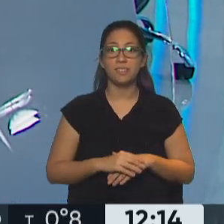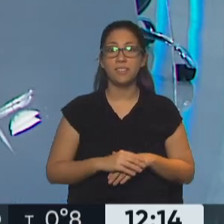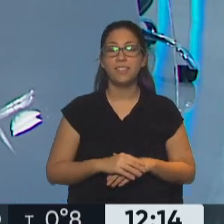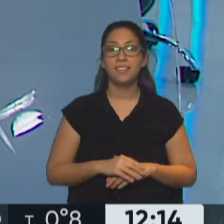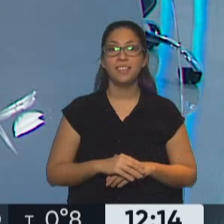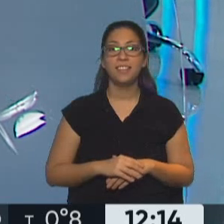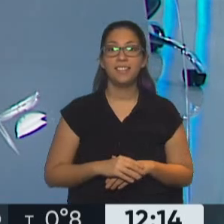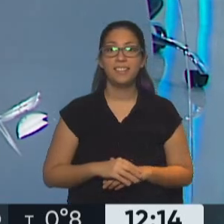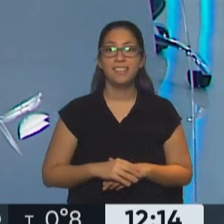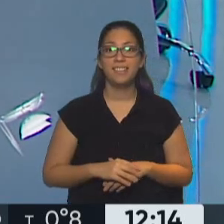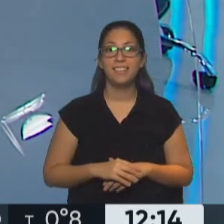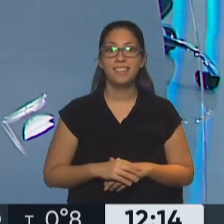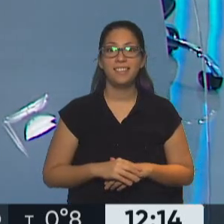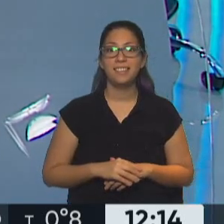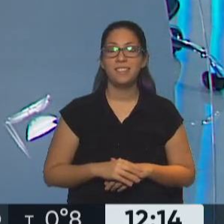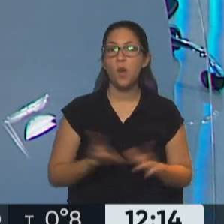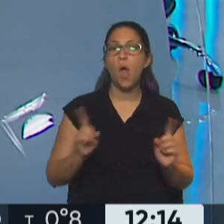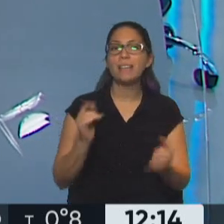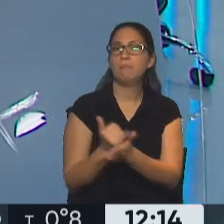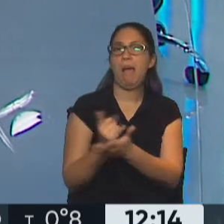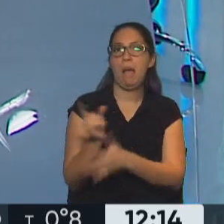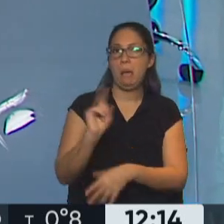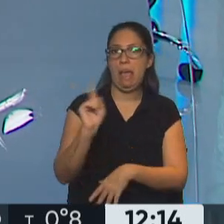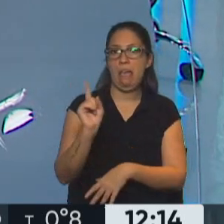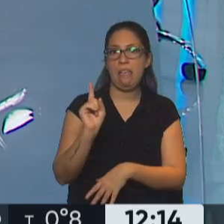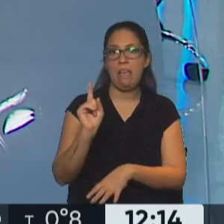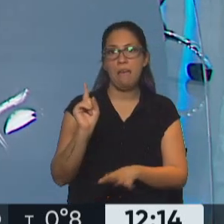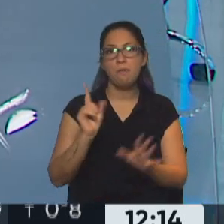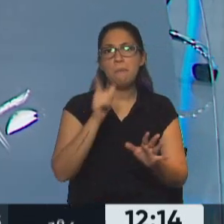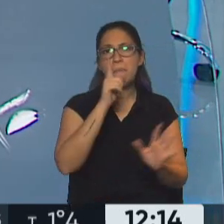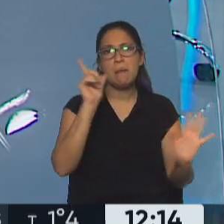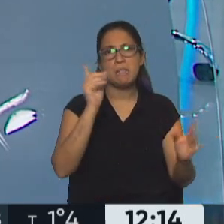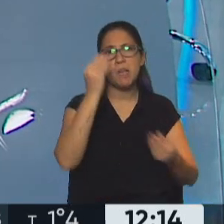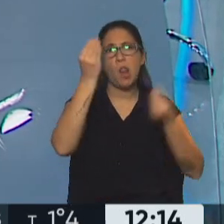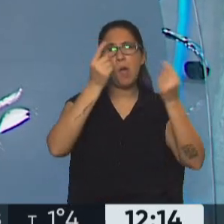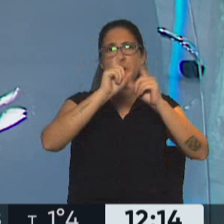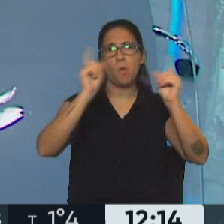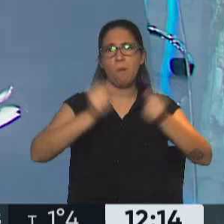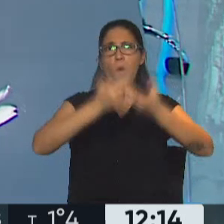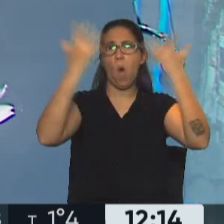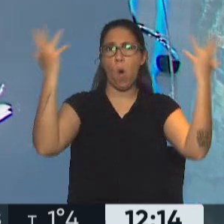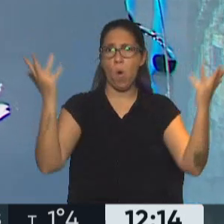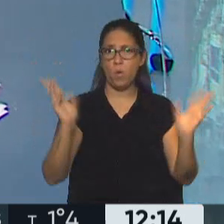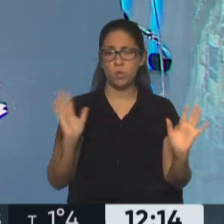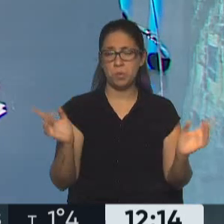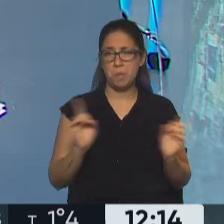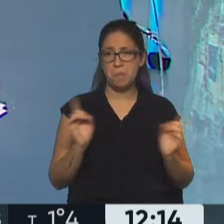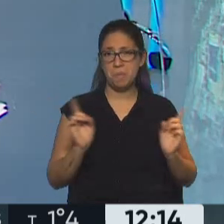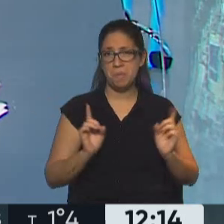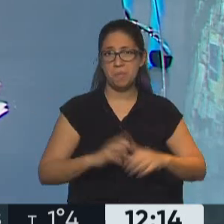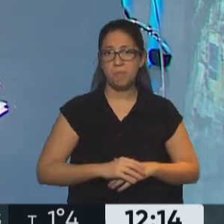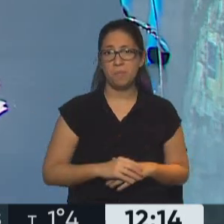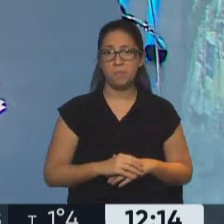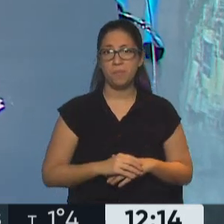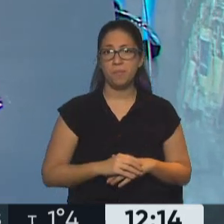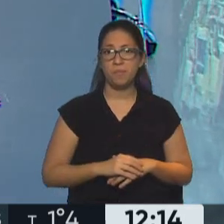Sí, claro. O sea, pero no es un dato menor. Sí, pero no, parece que no les preocupará demasiado a los que están especulando y lo siguen haciendo. Entonces, ahí